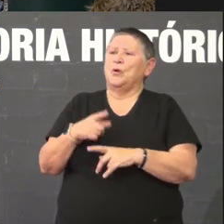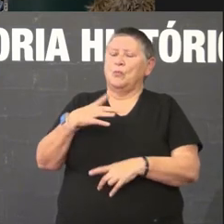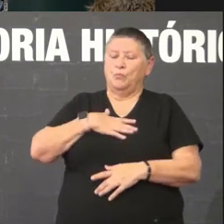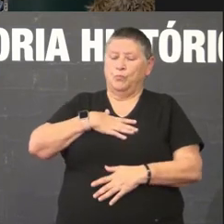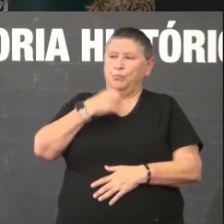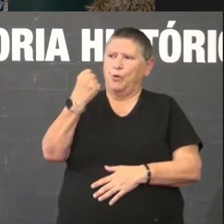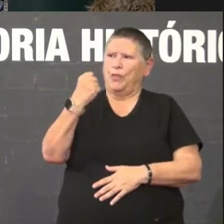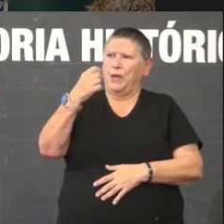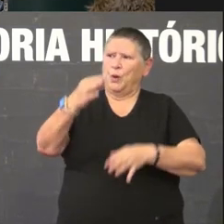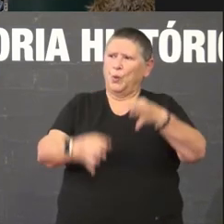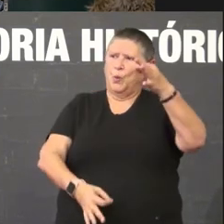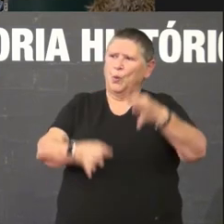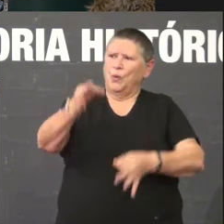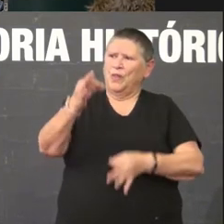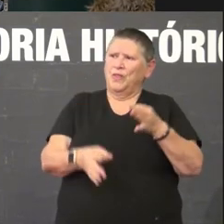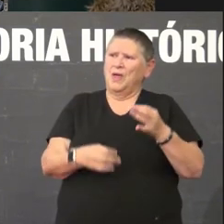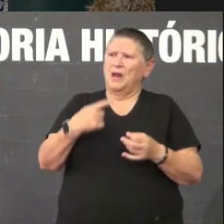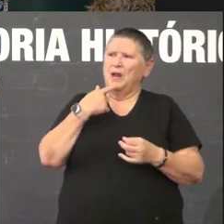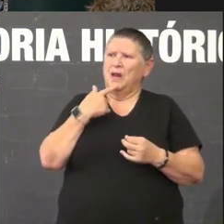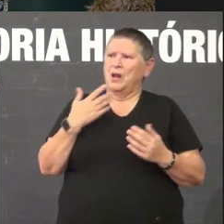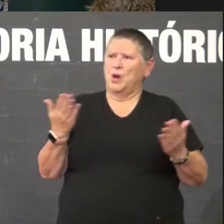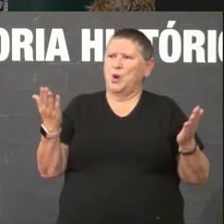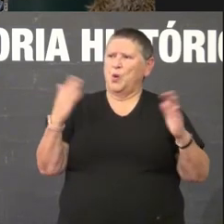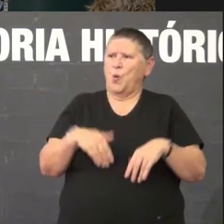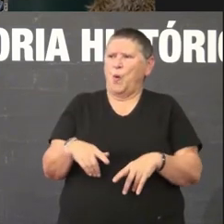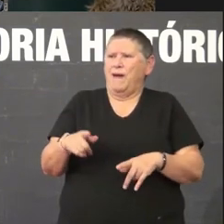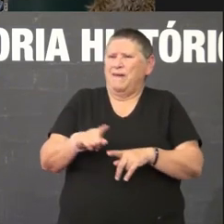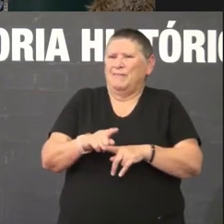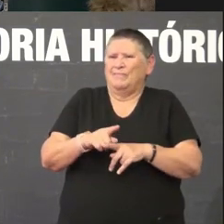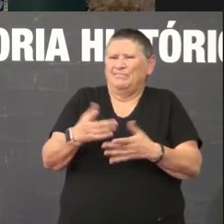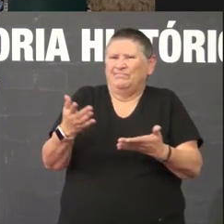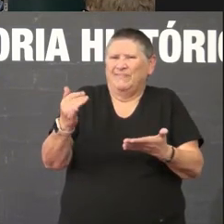Judicial non ten absolutamente ninguna clase